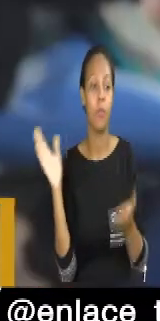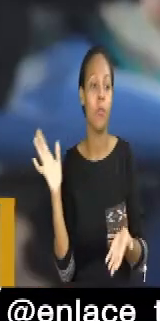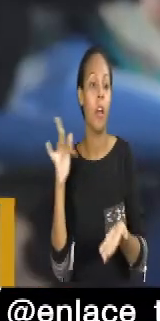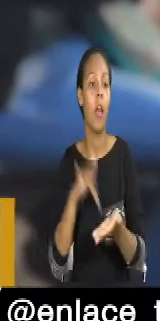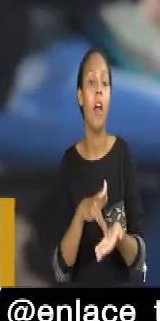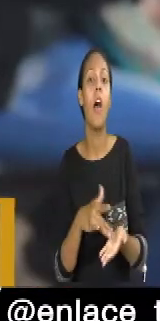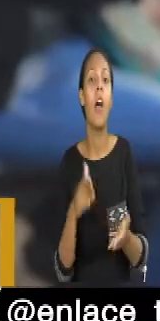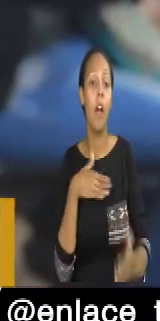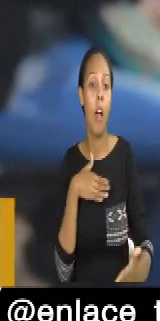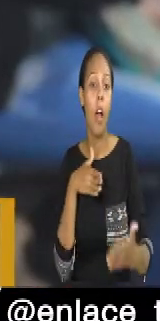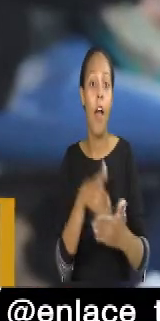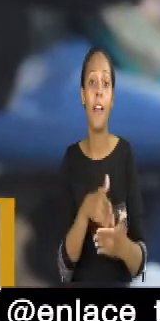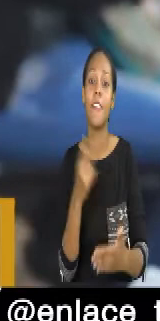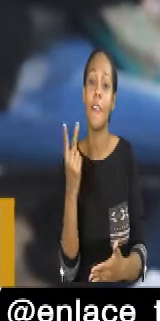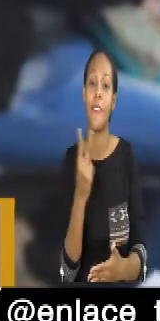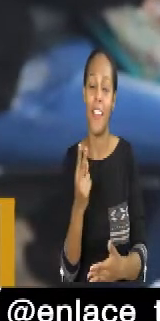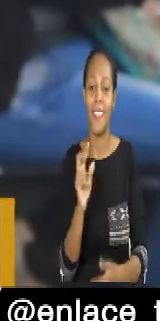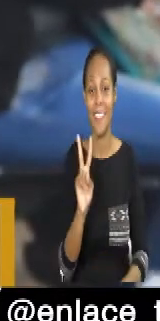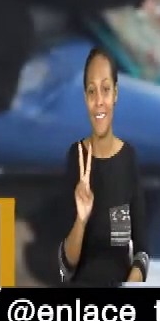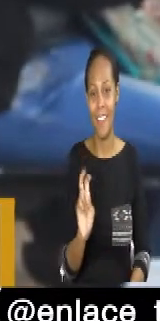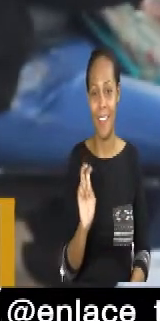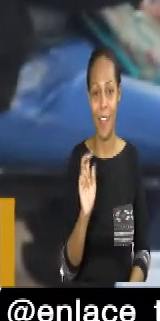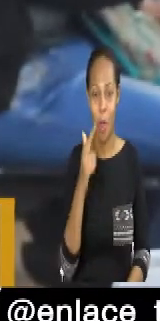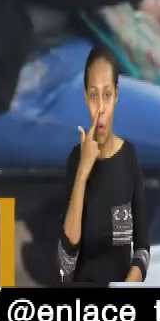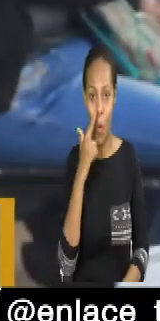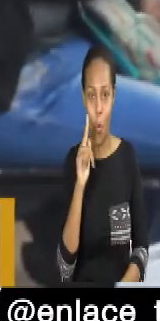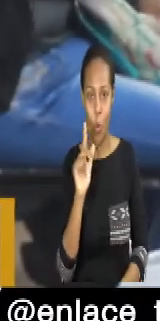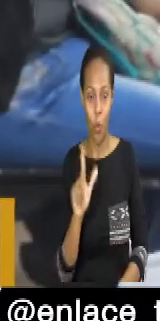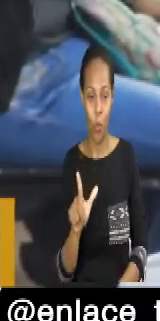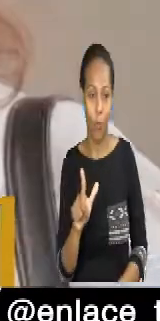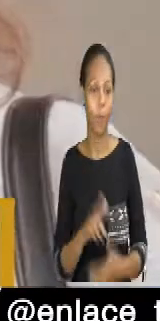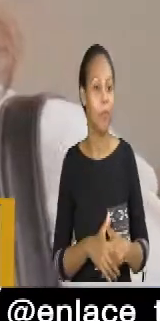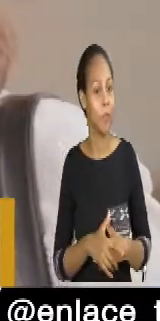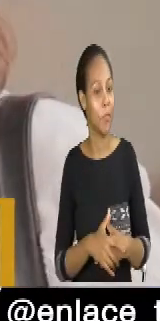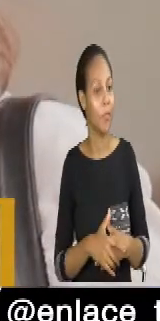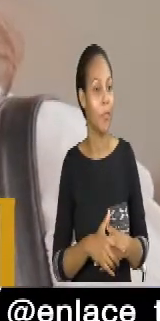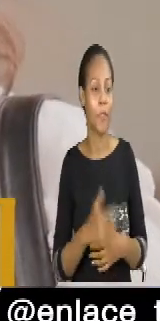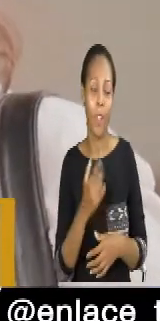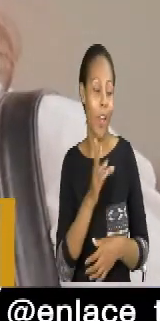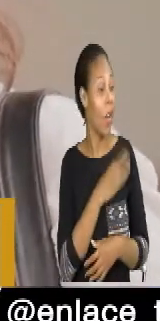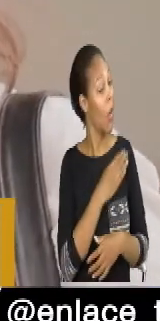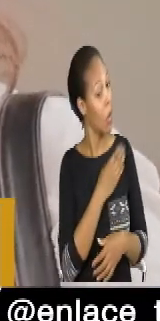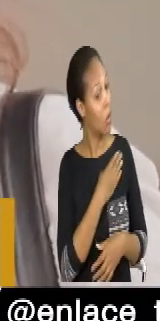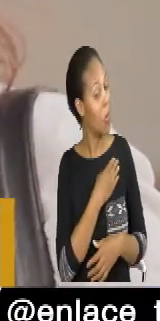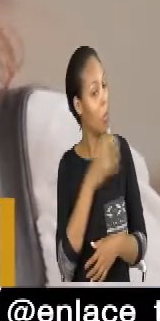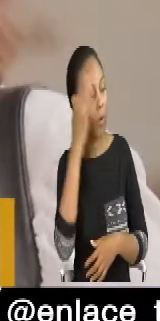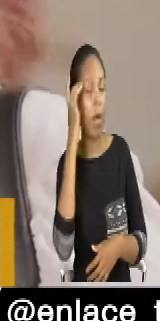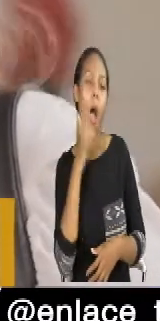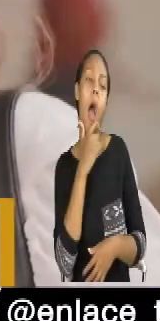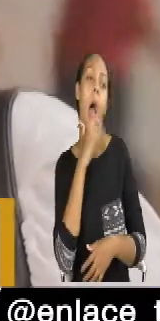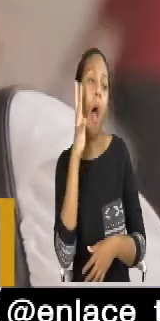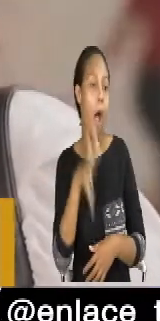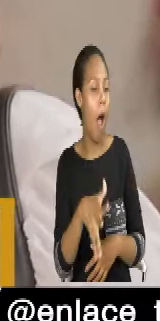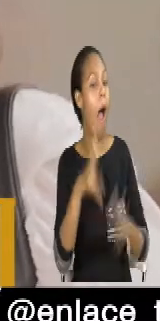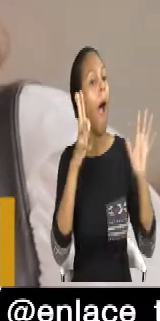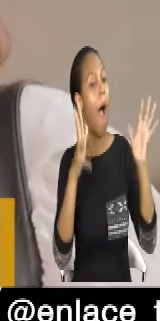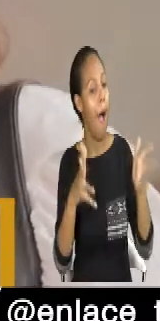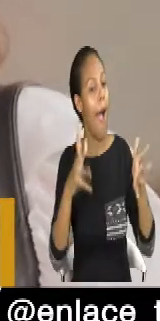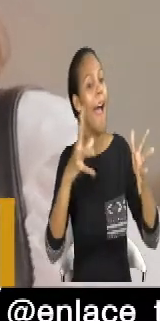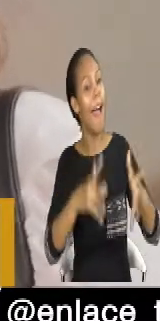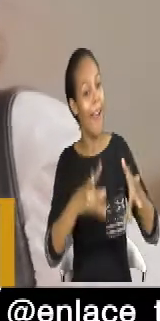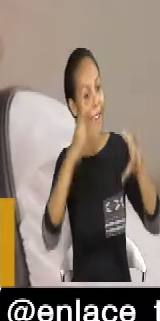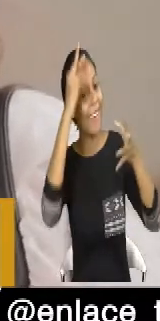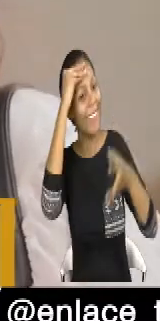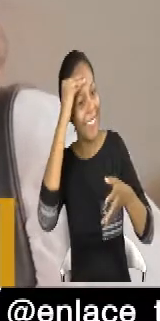próximo viernes 7 de julio. Muy hermosa, porque así aprendemos a cómo se manejan los animales, cómo se trabaja,